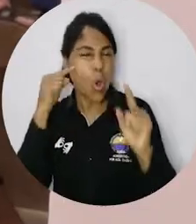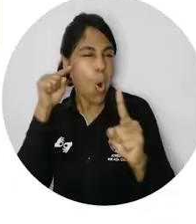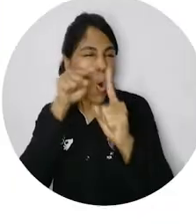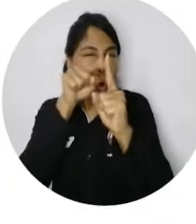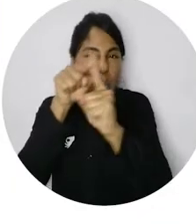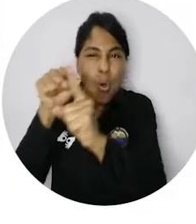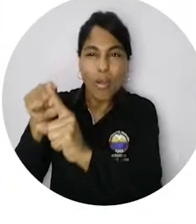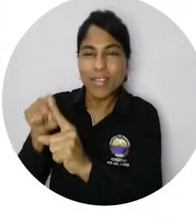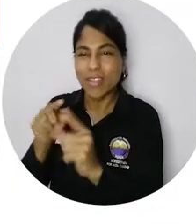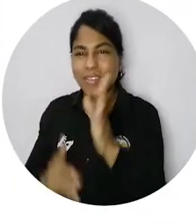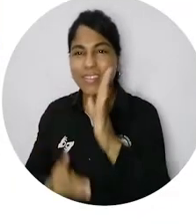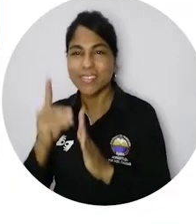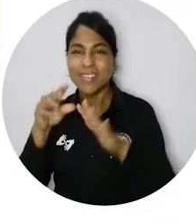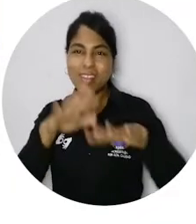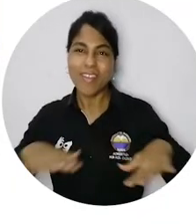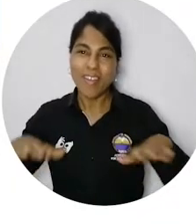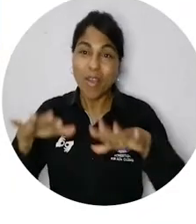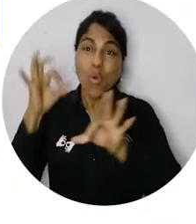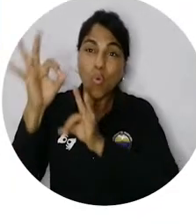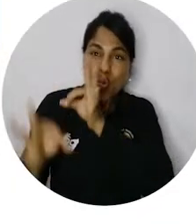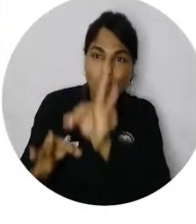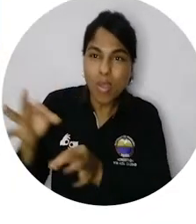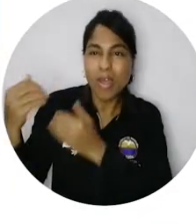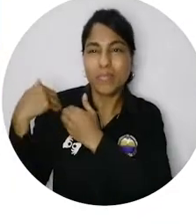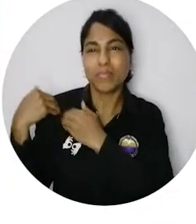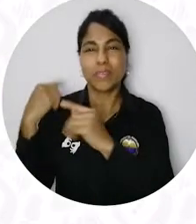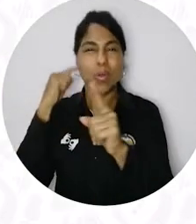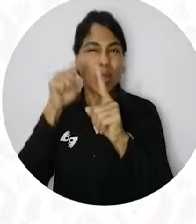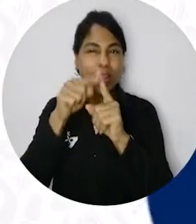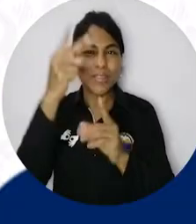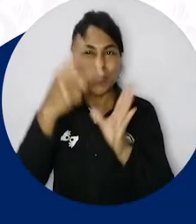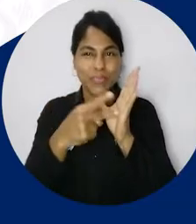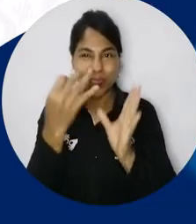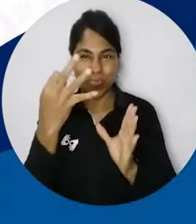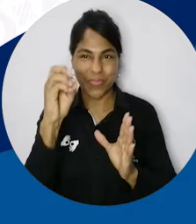los Objetivos de Desarrollo Sostenible con miras a 2030.